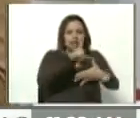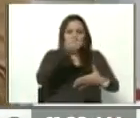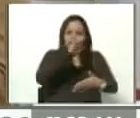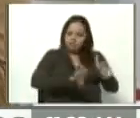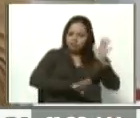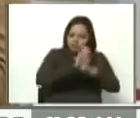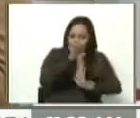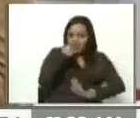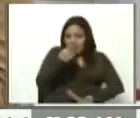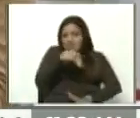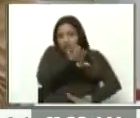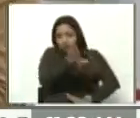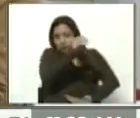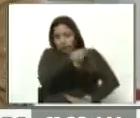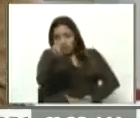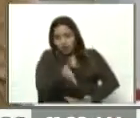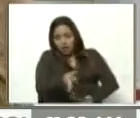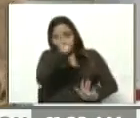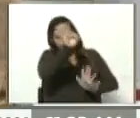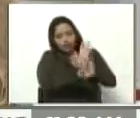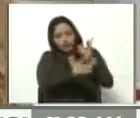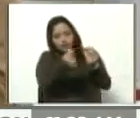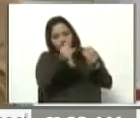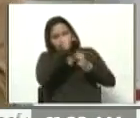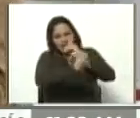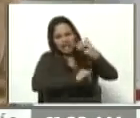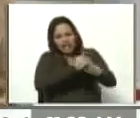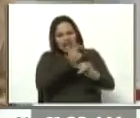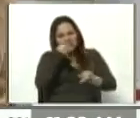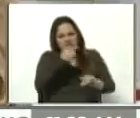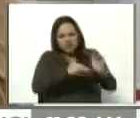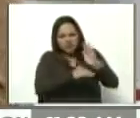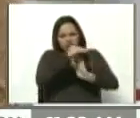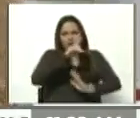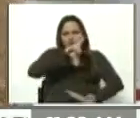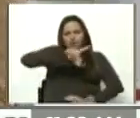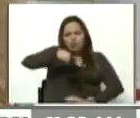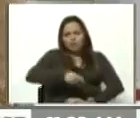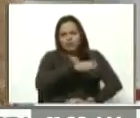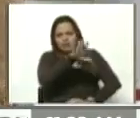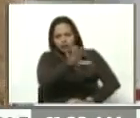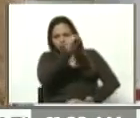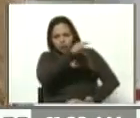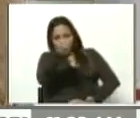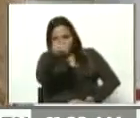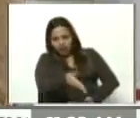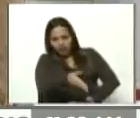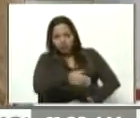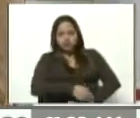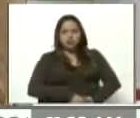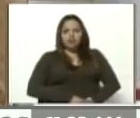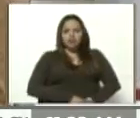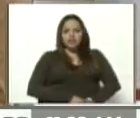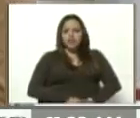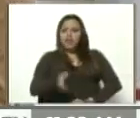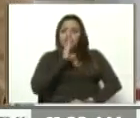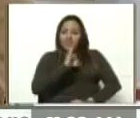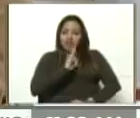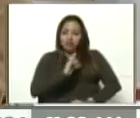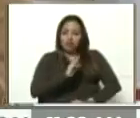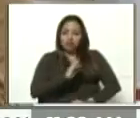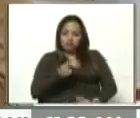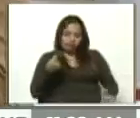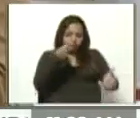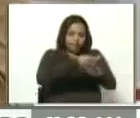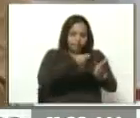5%. El Fondo Monetario Internacional habla de un crecimiento del 1,5%. Y el Banco de Inversiones, cuya